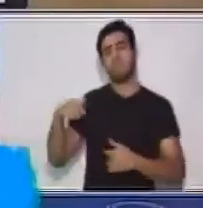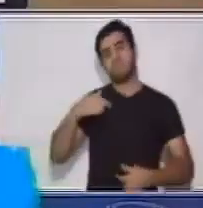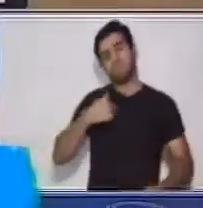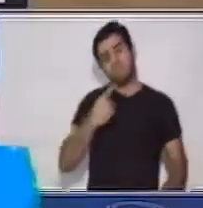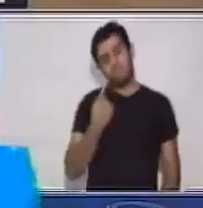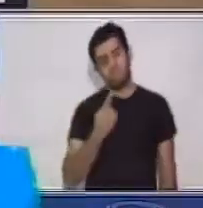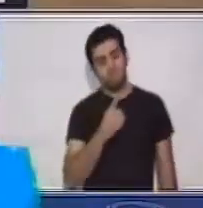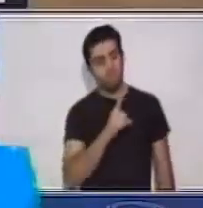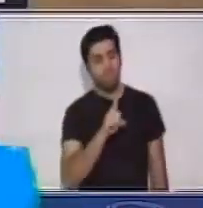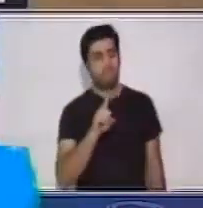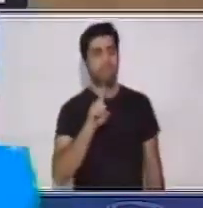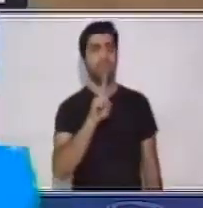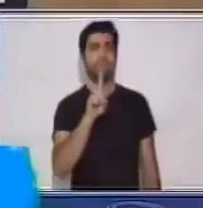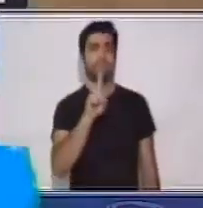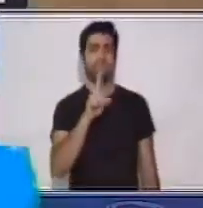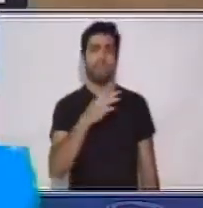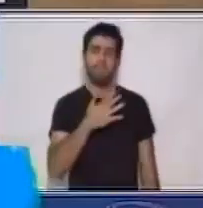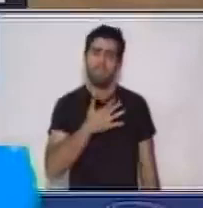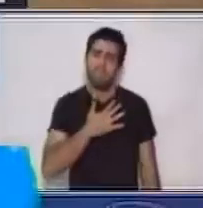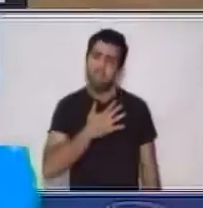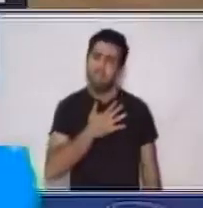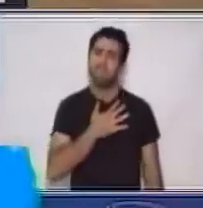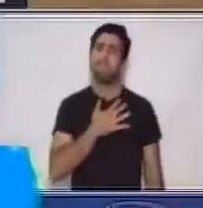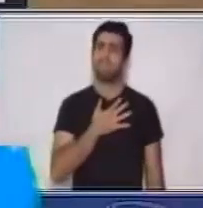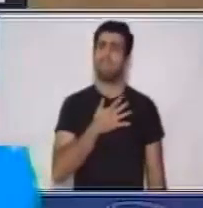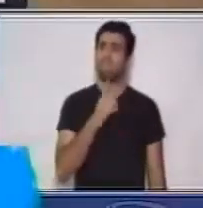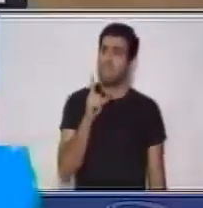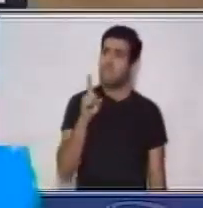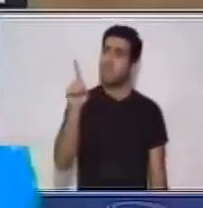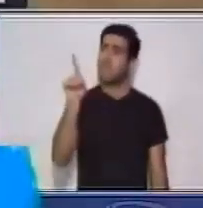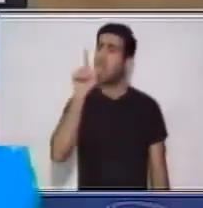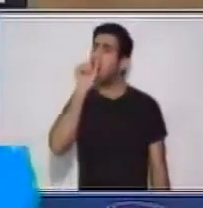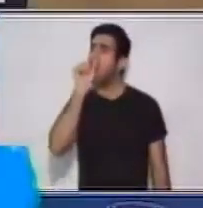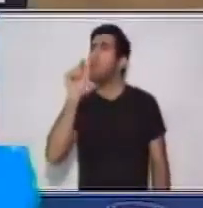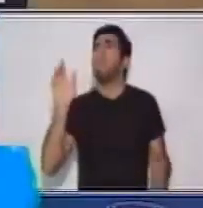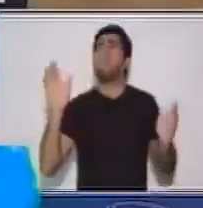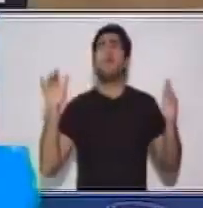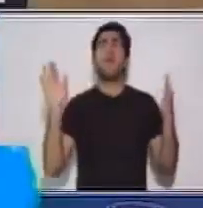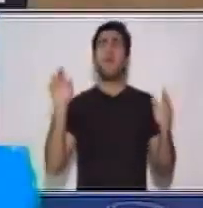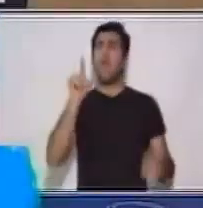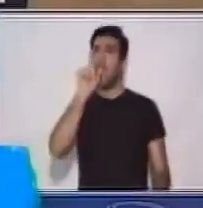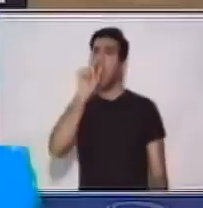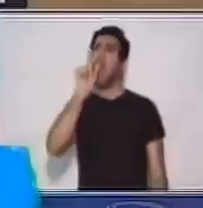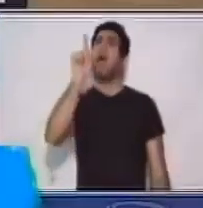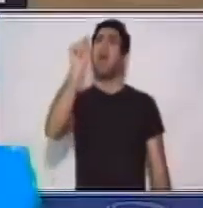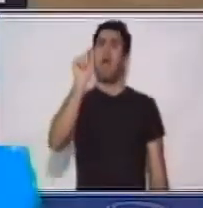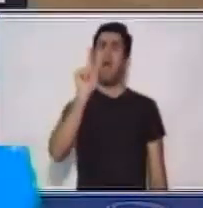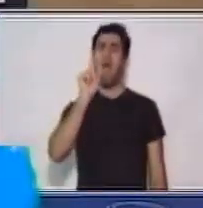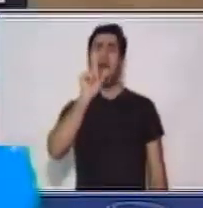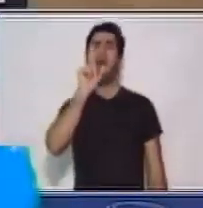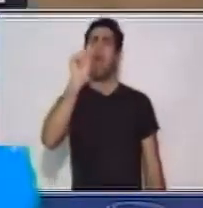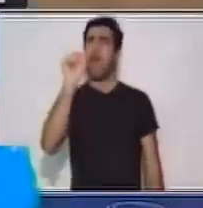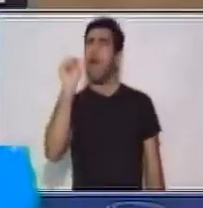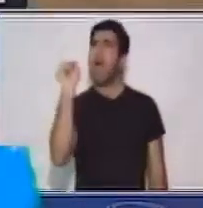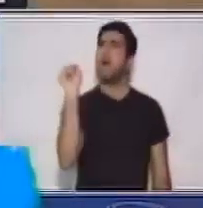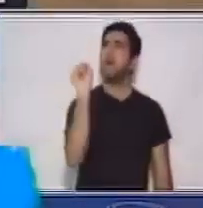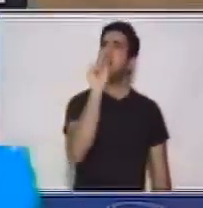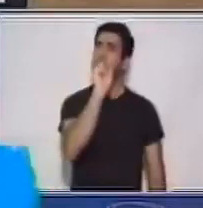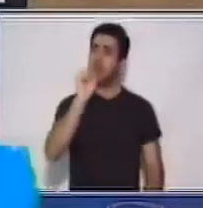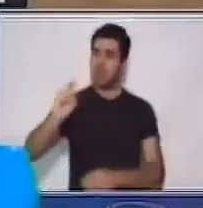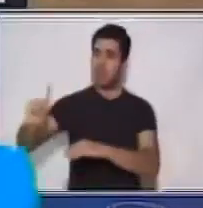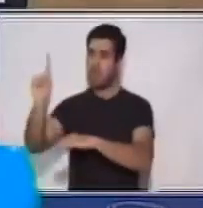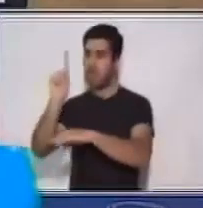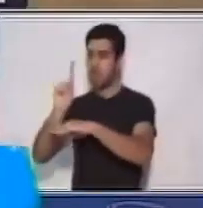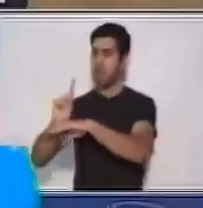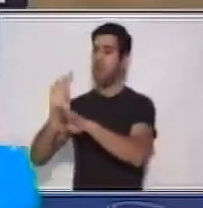Pobre pájaro afligido, que solo sabe cantar, y cantando llora el nido que ya